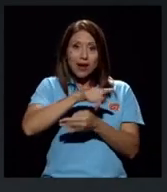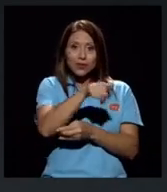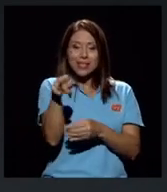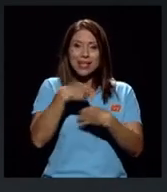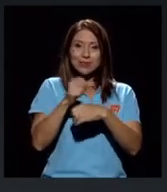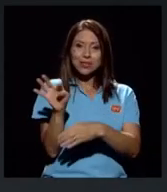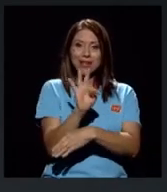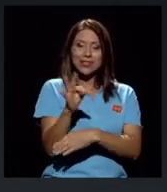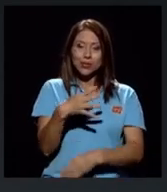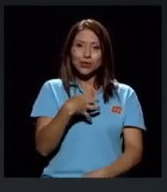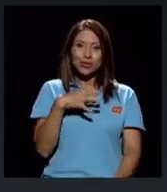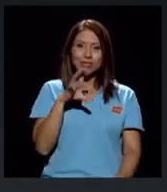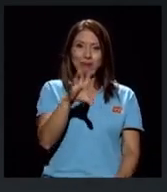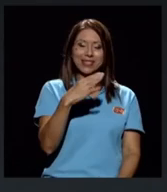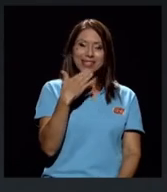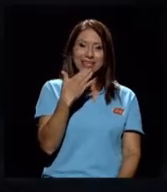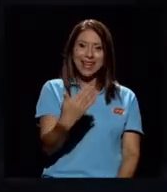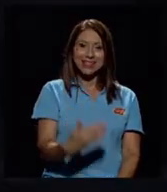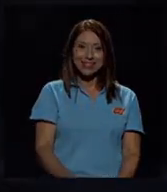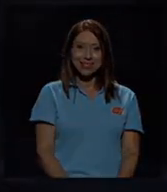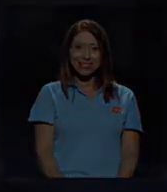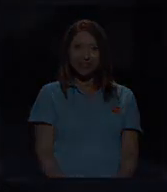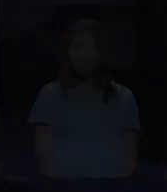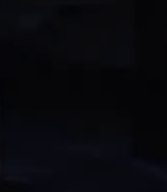este limpio que ustedes se merecen gracias